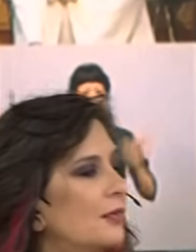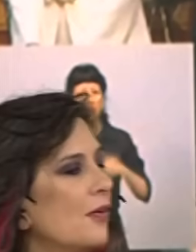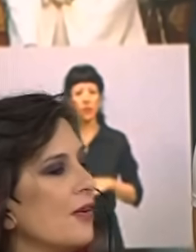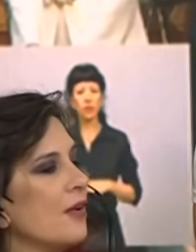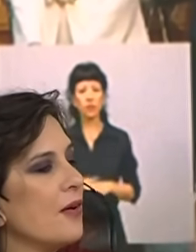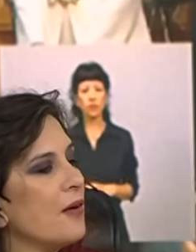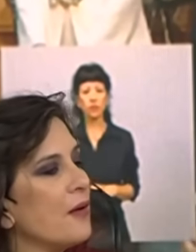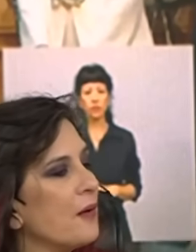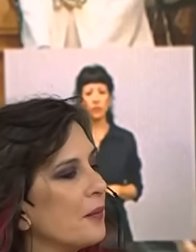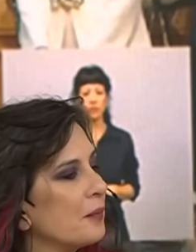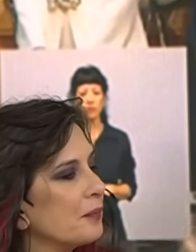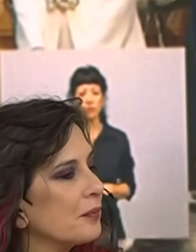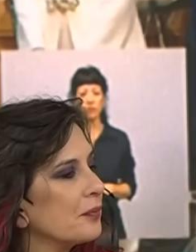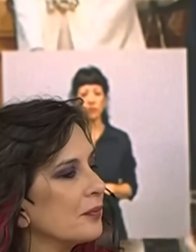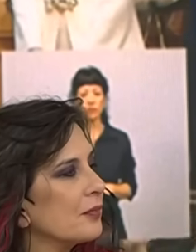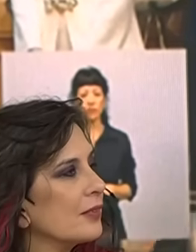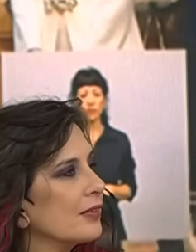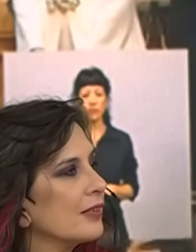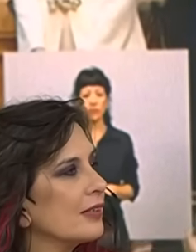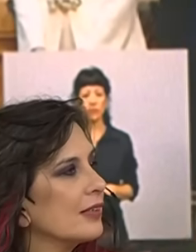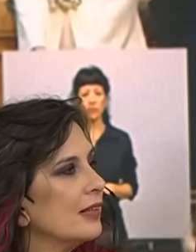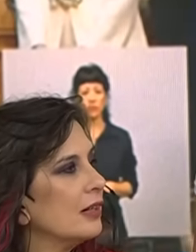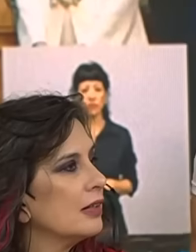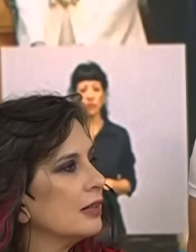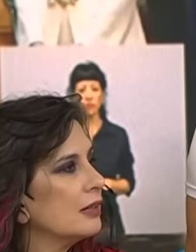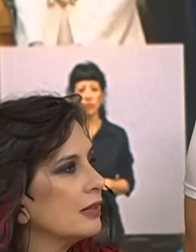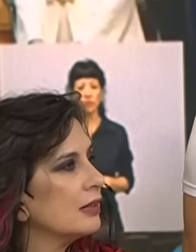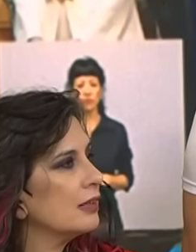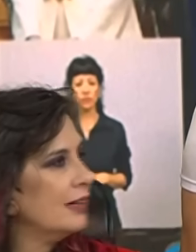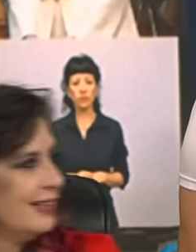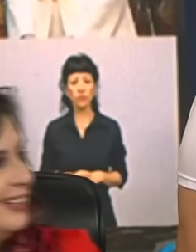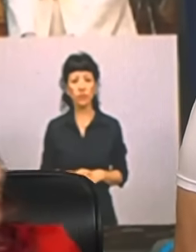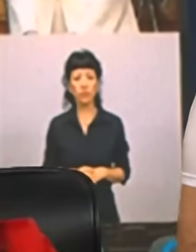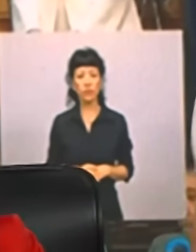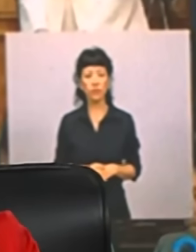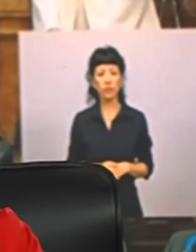uno? No, me presta 20,000 pesos. ¡Me plata!